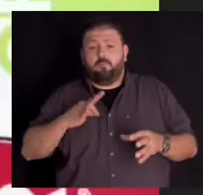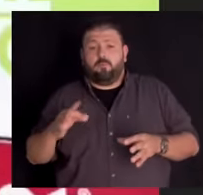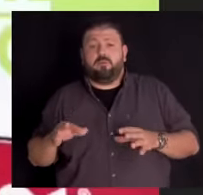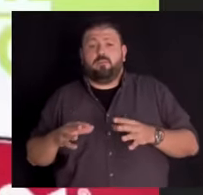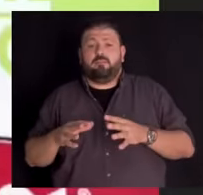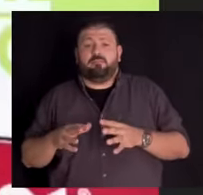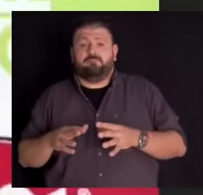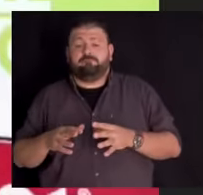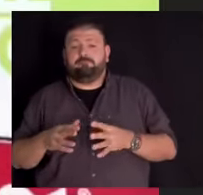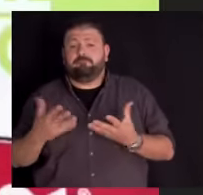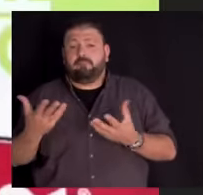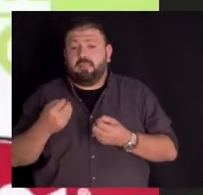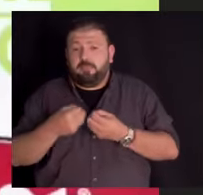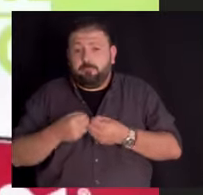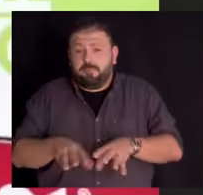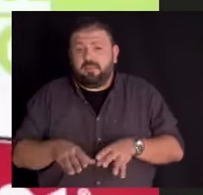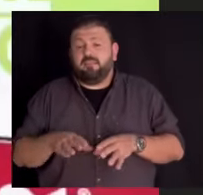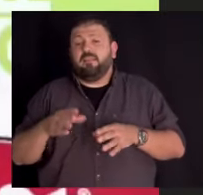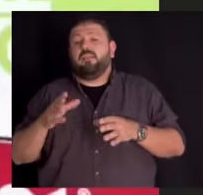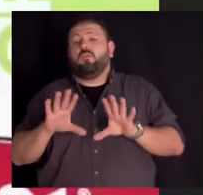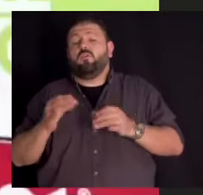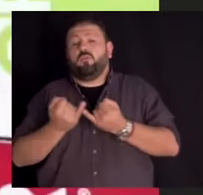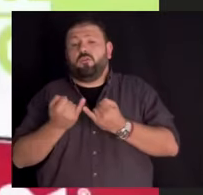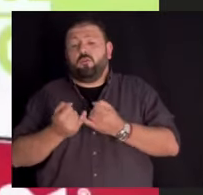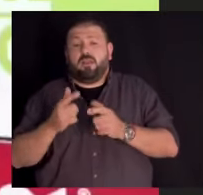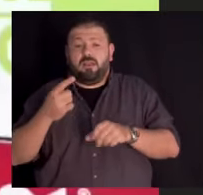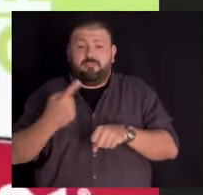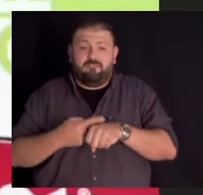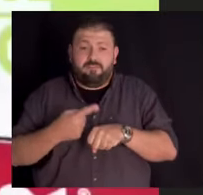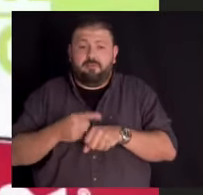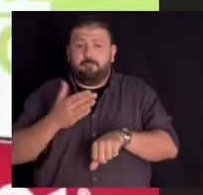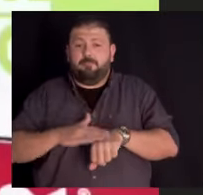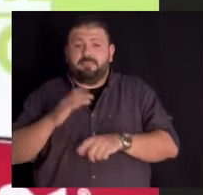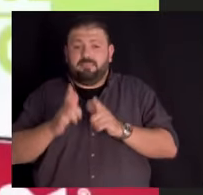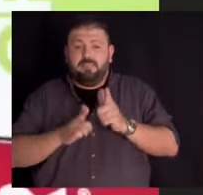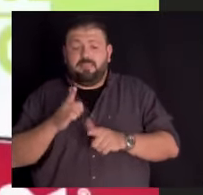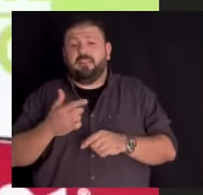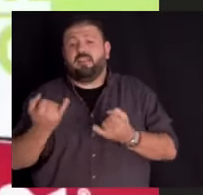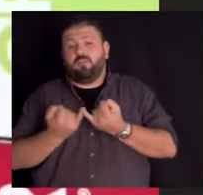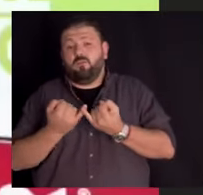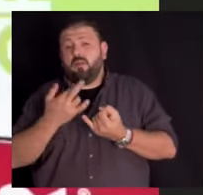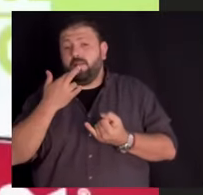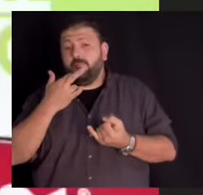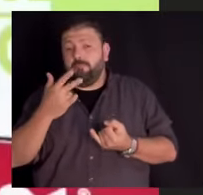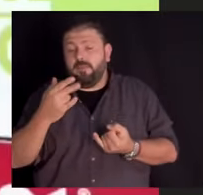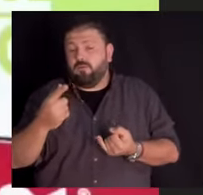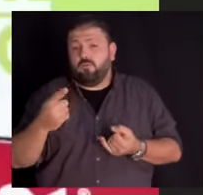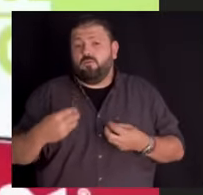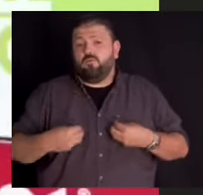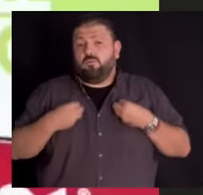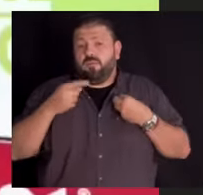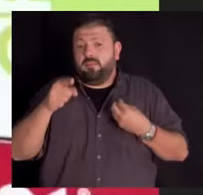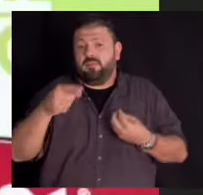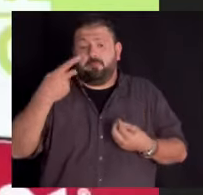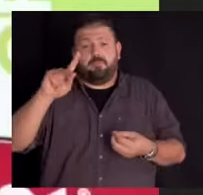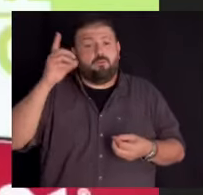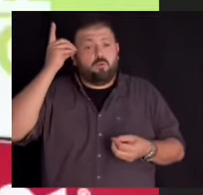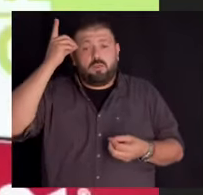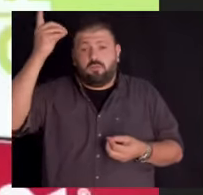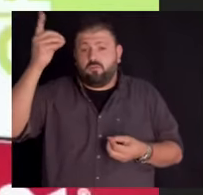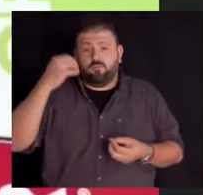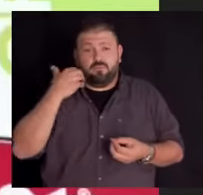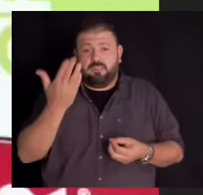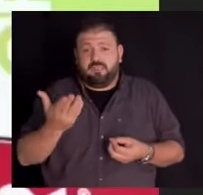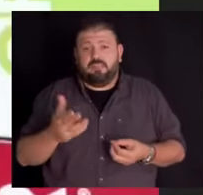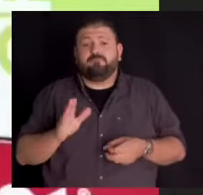ralentizar, hacer más lenta la enfermedad, tener una mejor calidad de vida, pues lo que Dios quiera que vivas. Entonces, el Optimus para